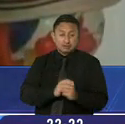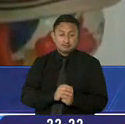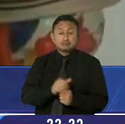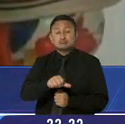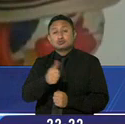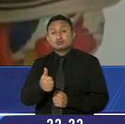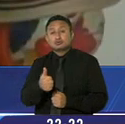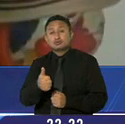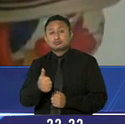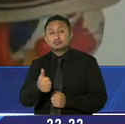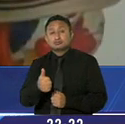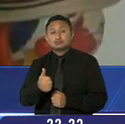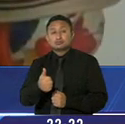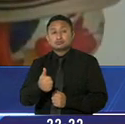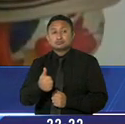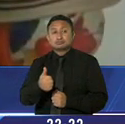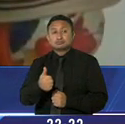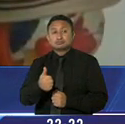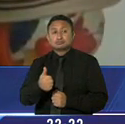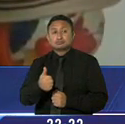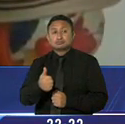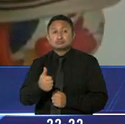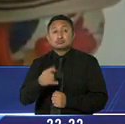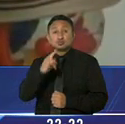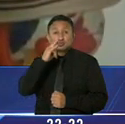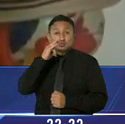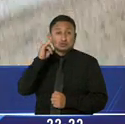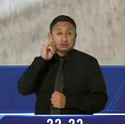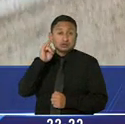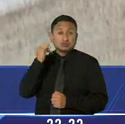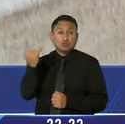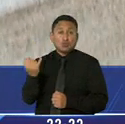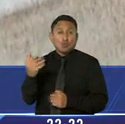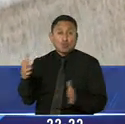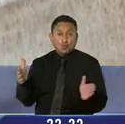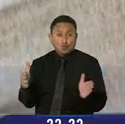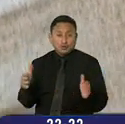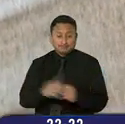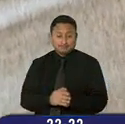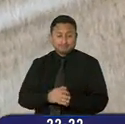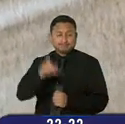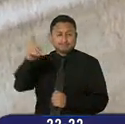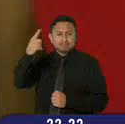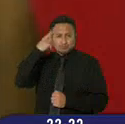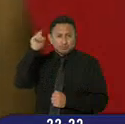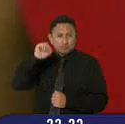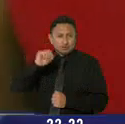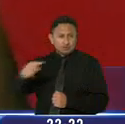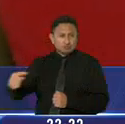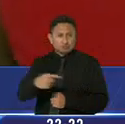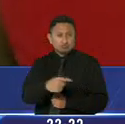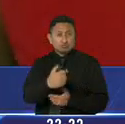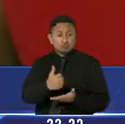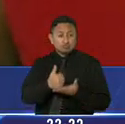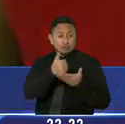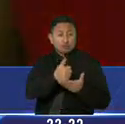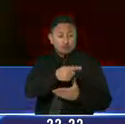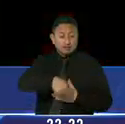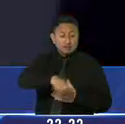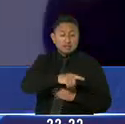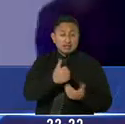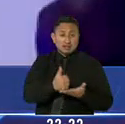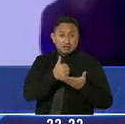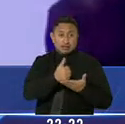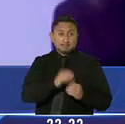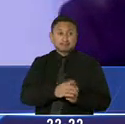tener niños de peso bajo. Desde el gobierno se insiste en la lucha a favor de los más vulnerables. El ministro